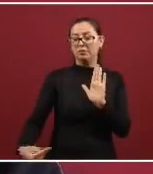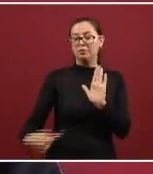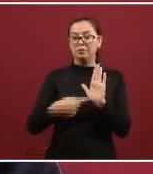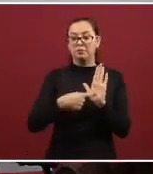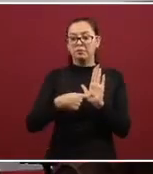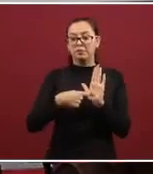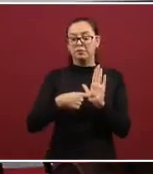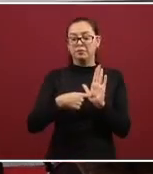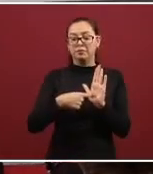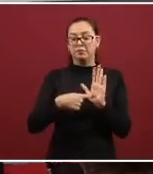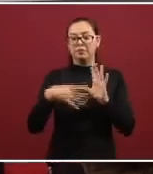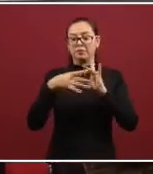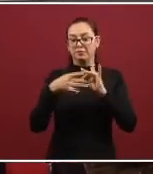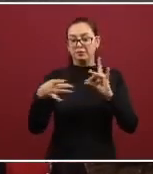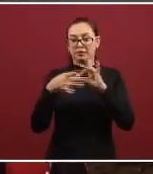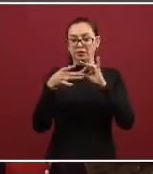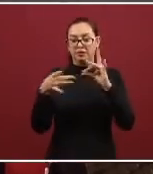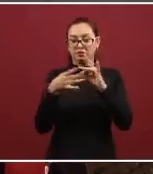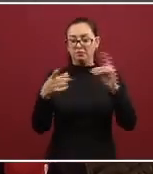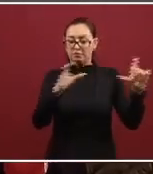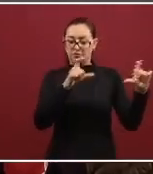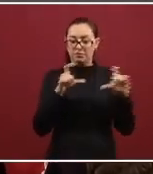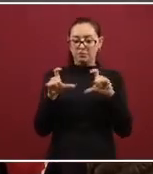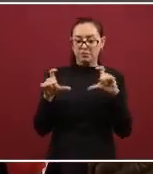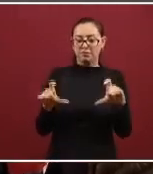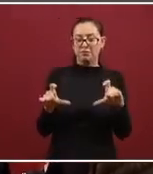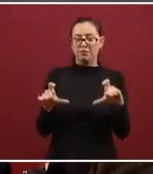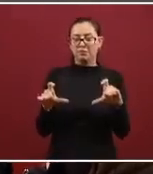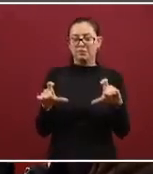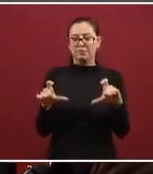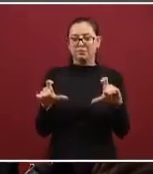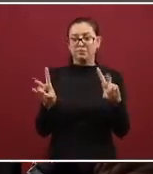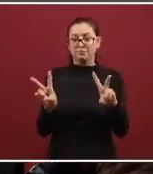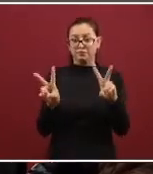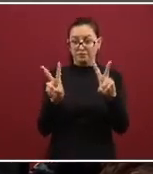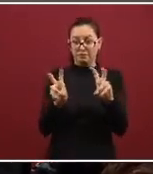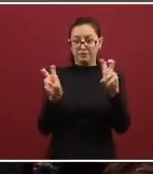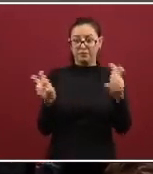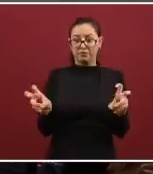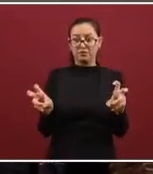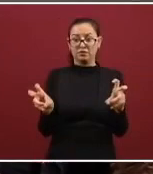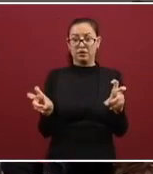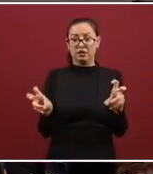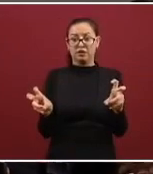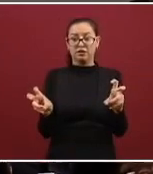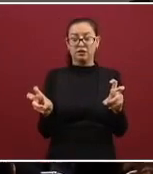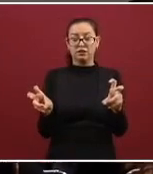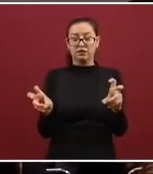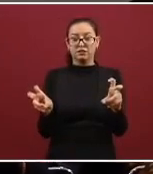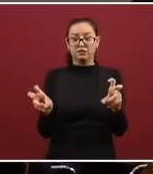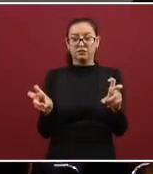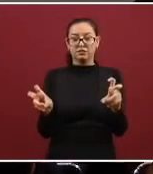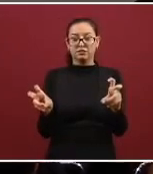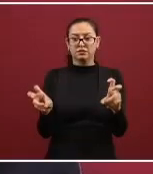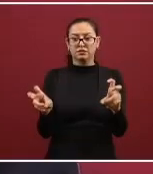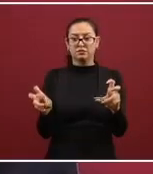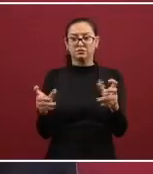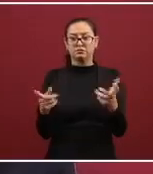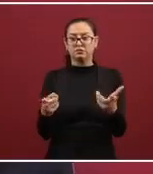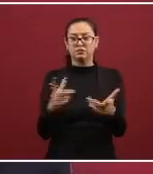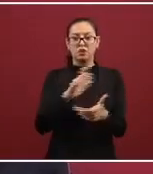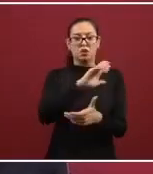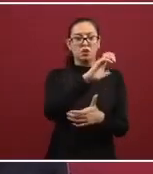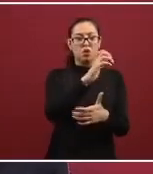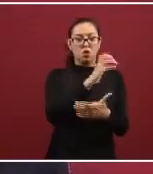donde se habla de convocar a quienes tienen